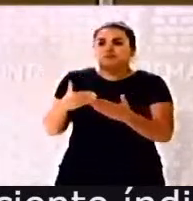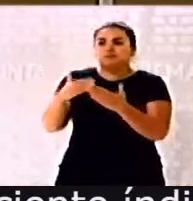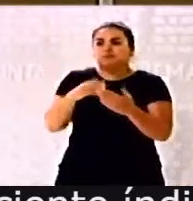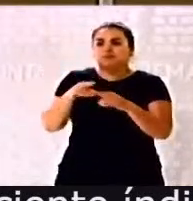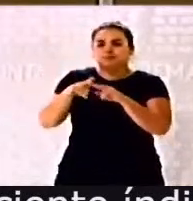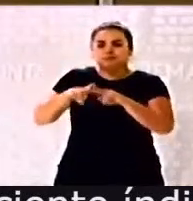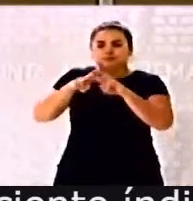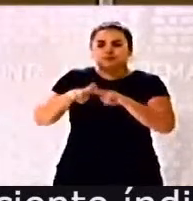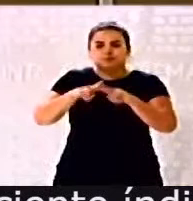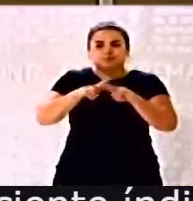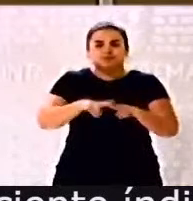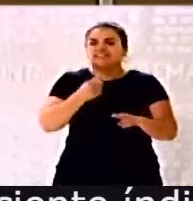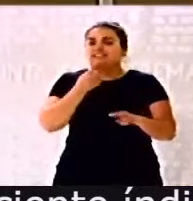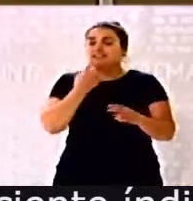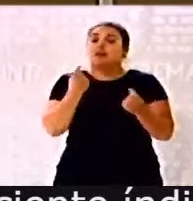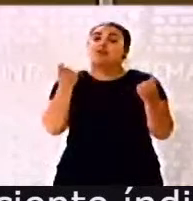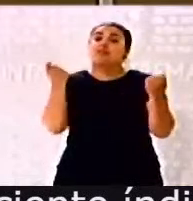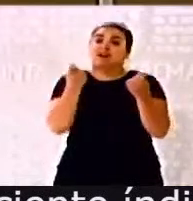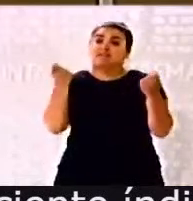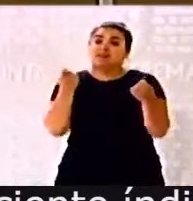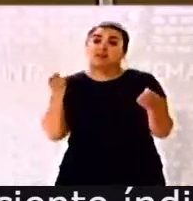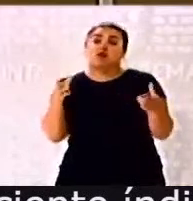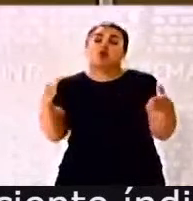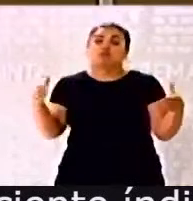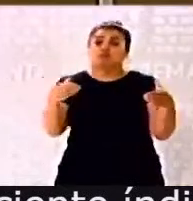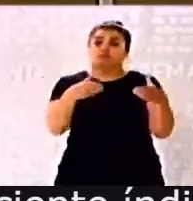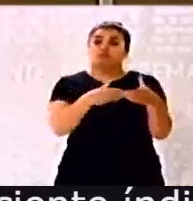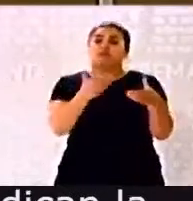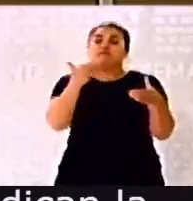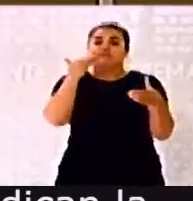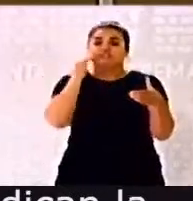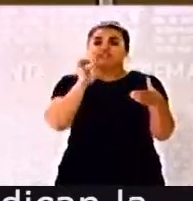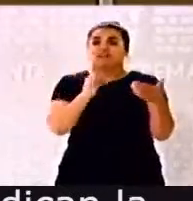indican a esa celebración que compartieron